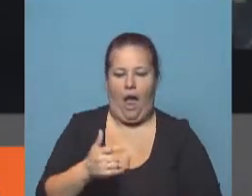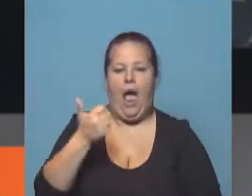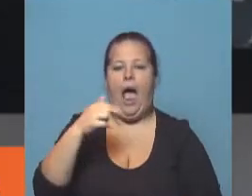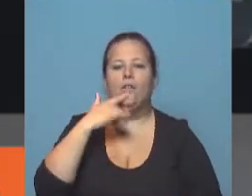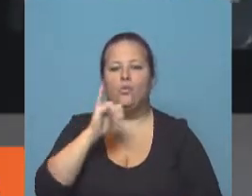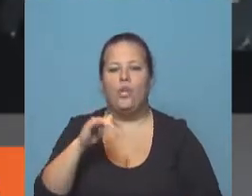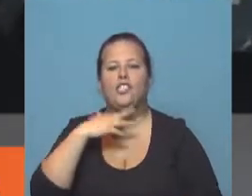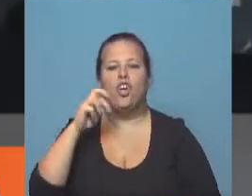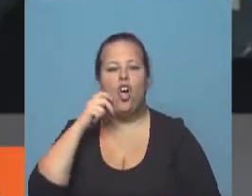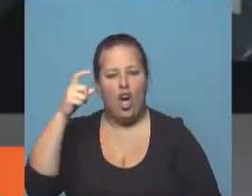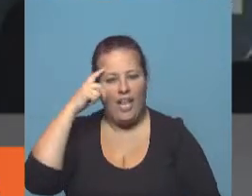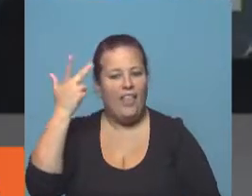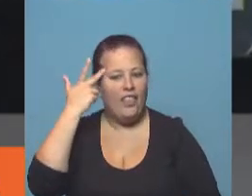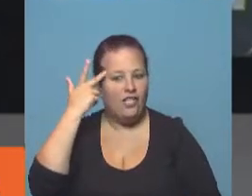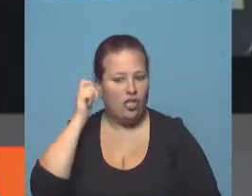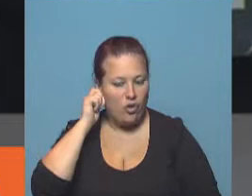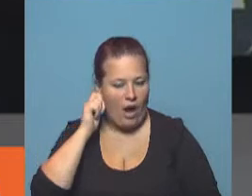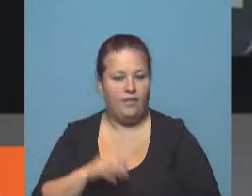Antunes Jorge, 18 años.